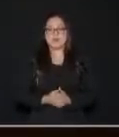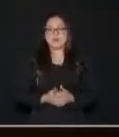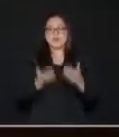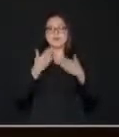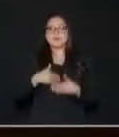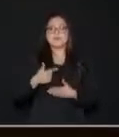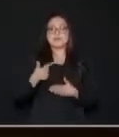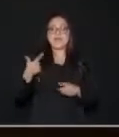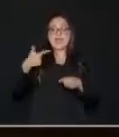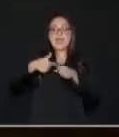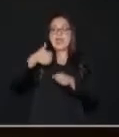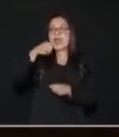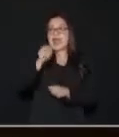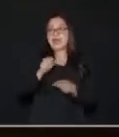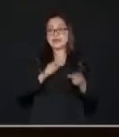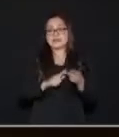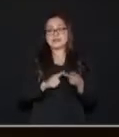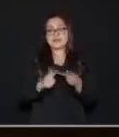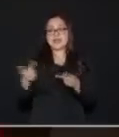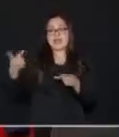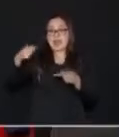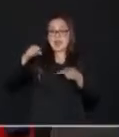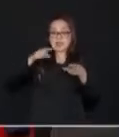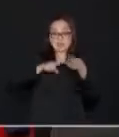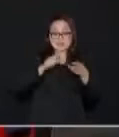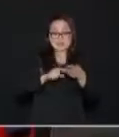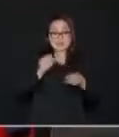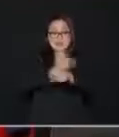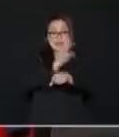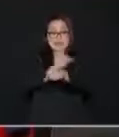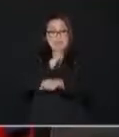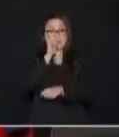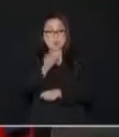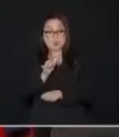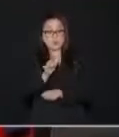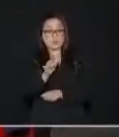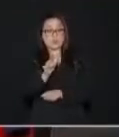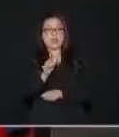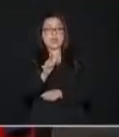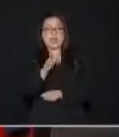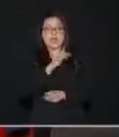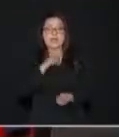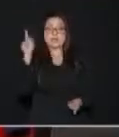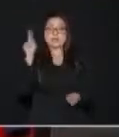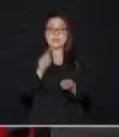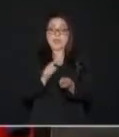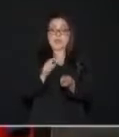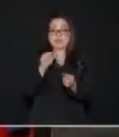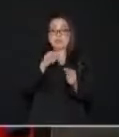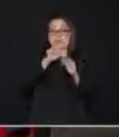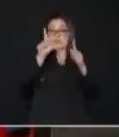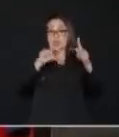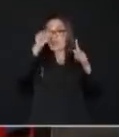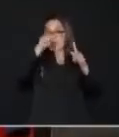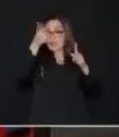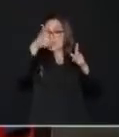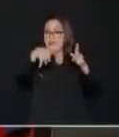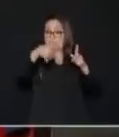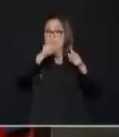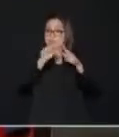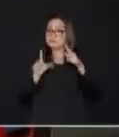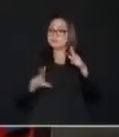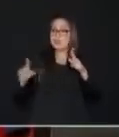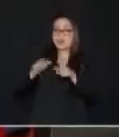la gasolina el gas y la electricidad costarán menos que en el resto del país y se